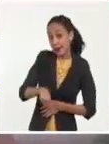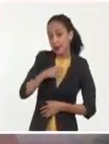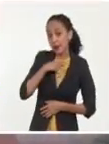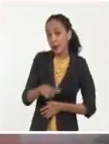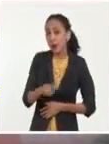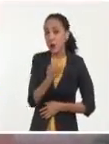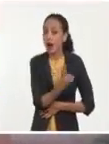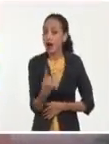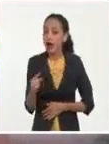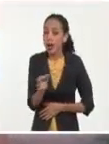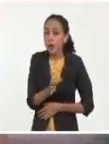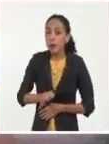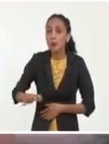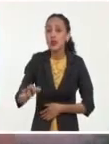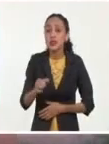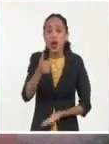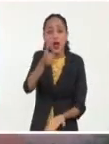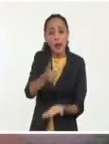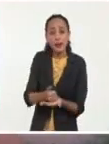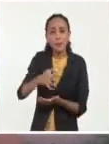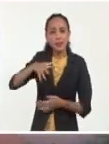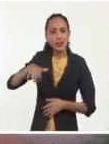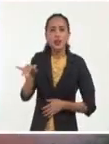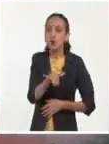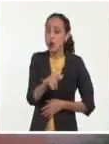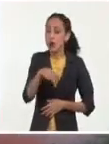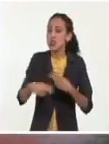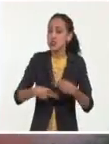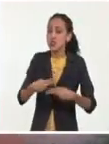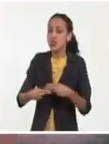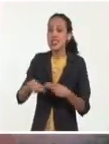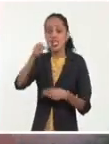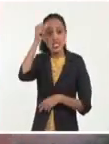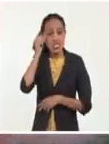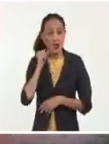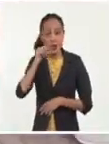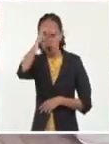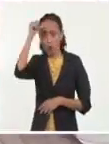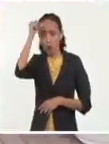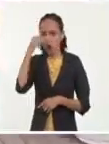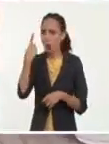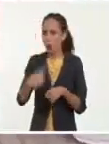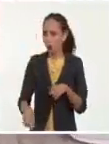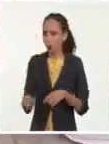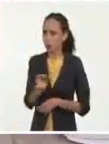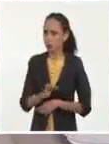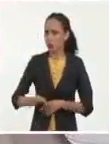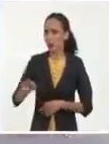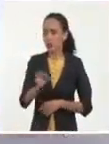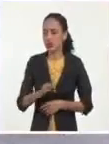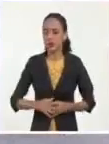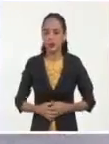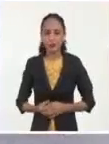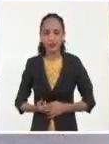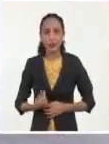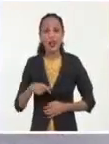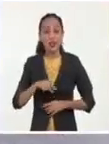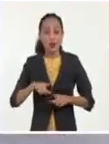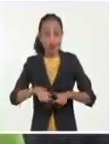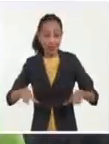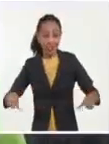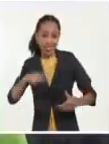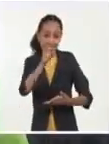cada municipio, de la capital pinareña, y bueno, indistintamente se van a estar haciendo también los sábados y los domingos en otros municipios. Sobre las recién construidas aceras y en los